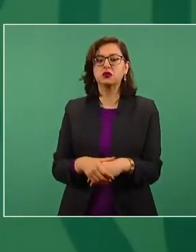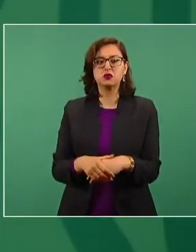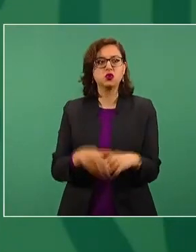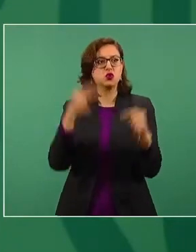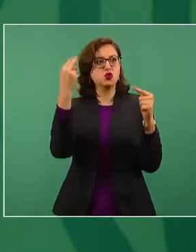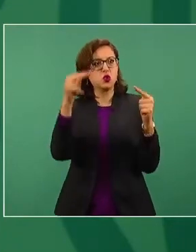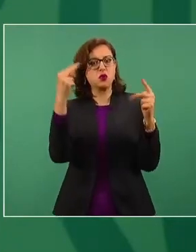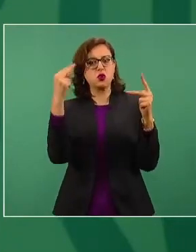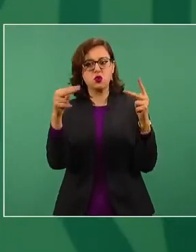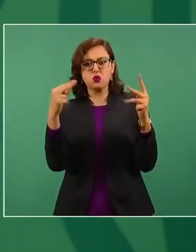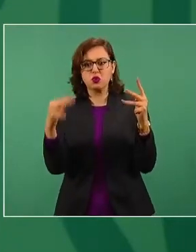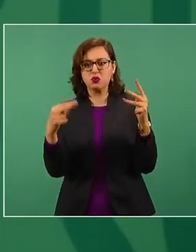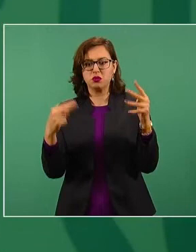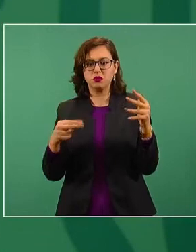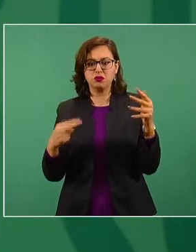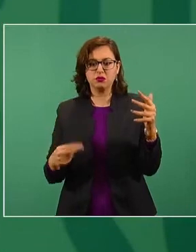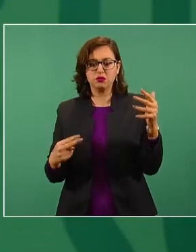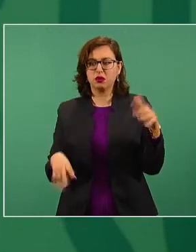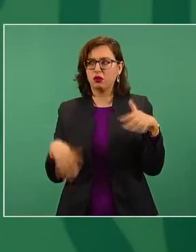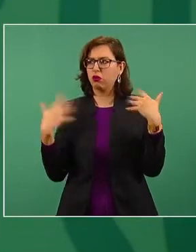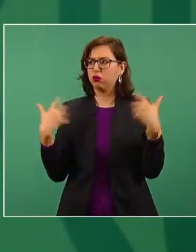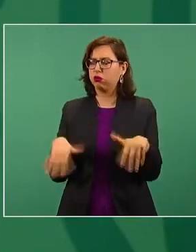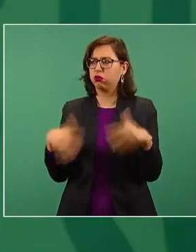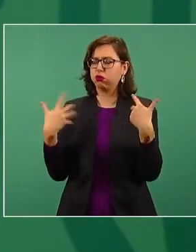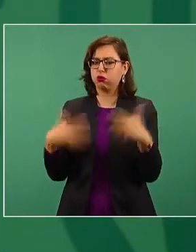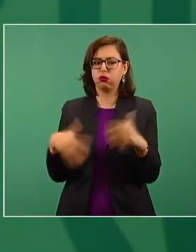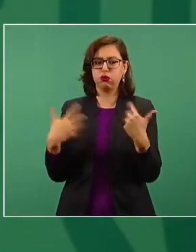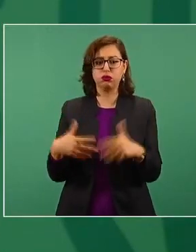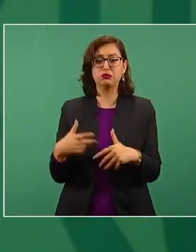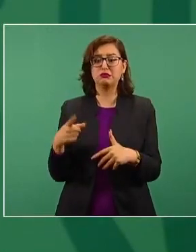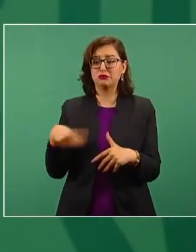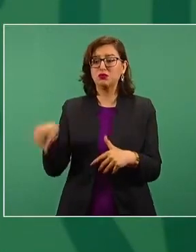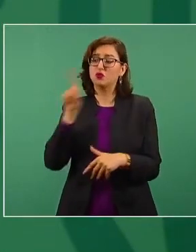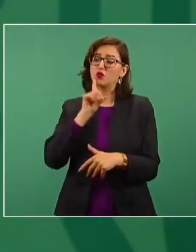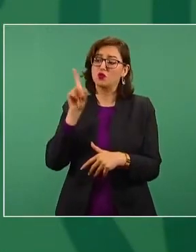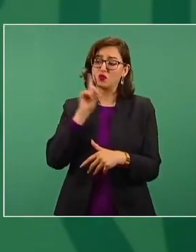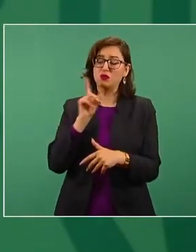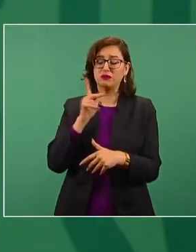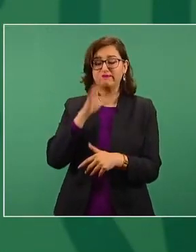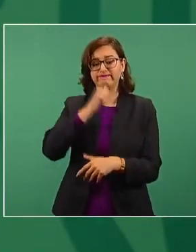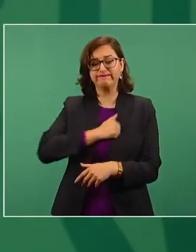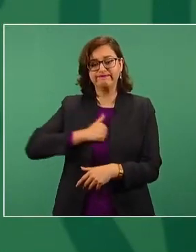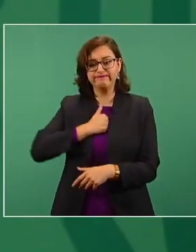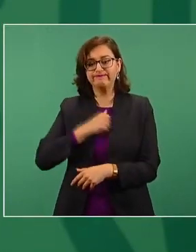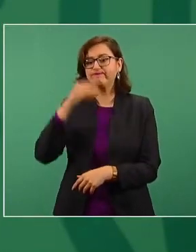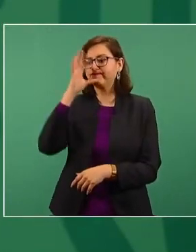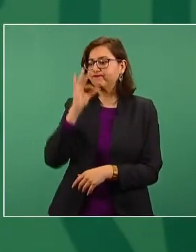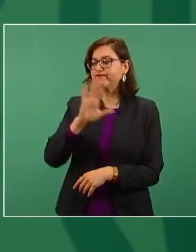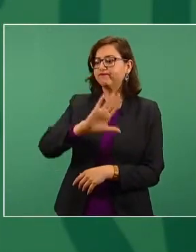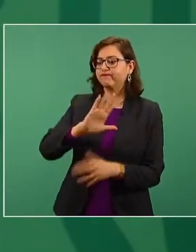las mujeres que han perdido la vida por la violencia.